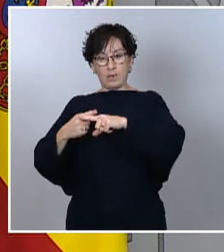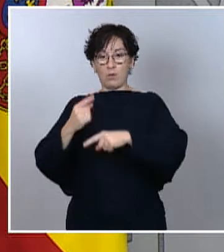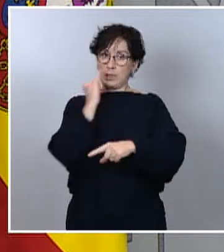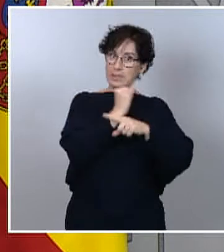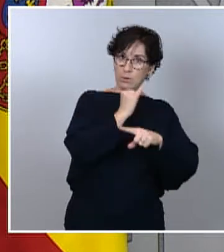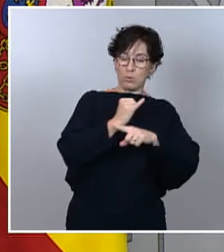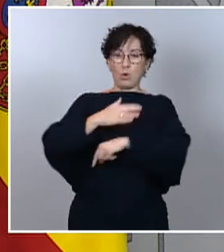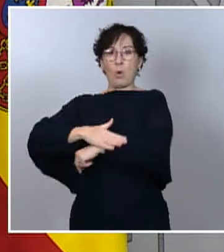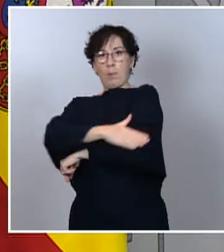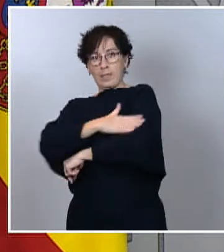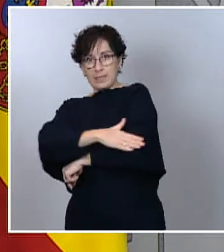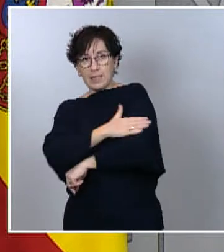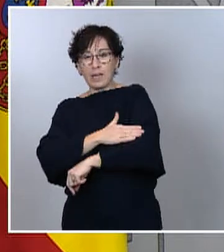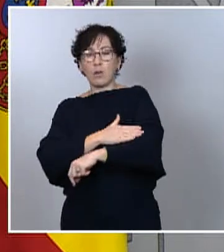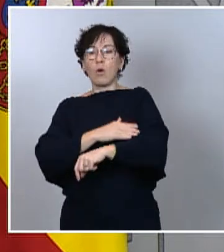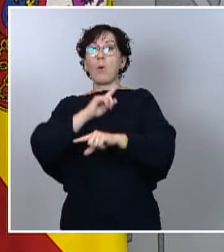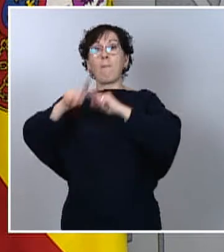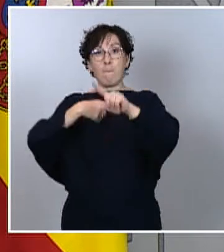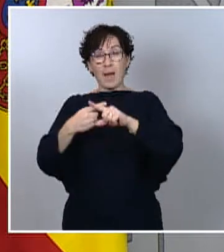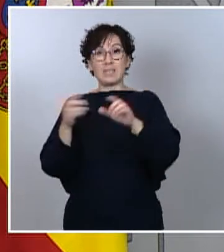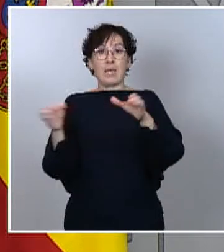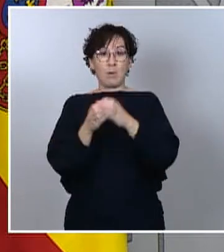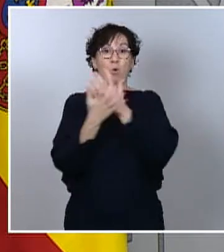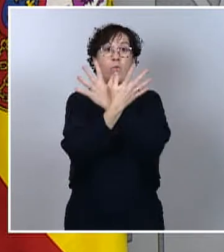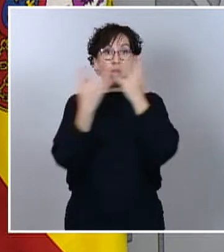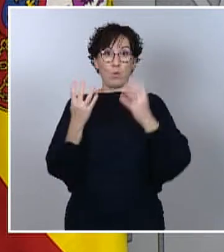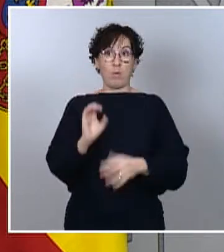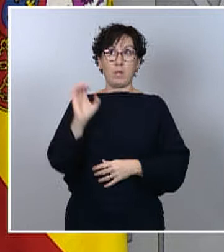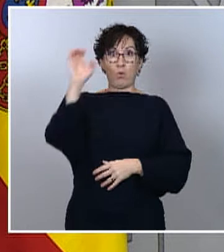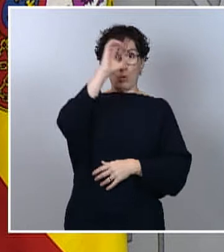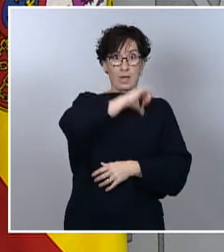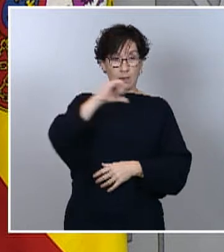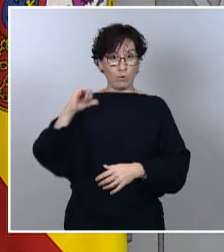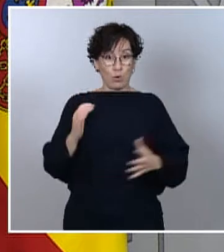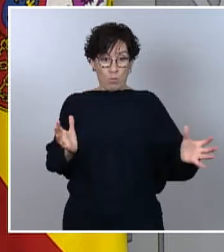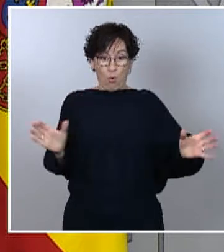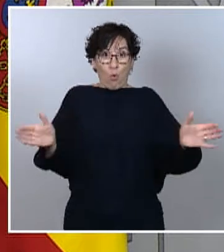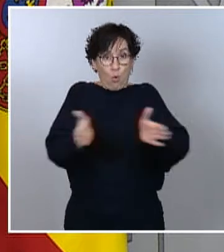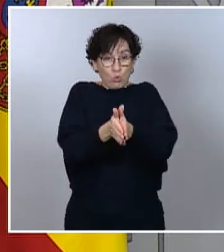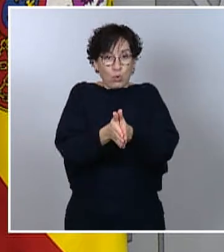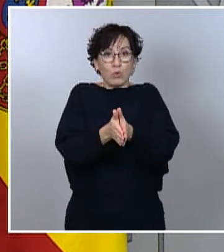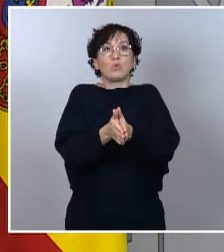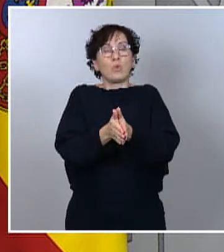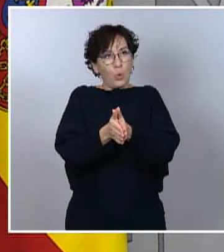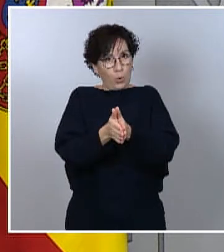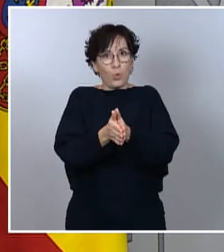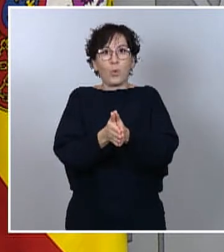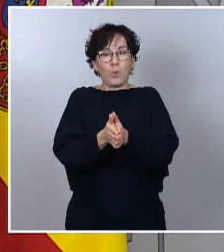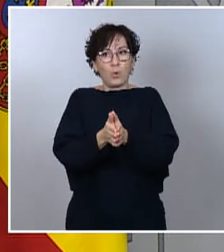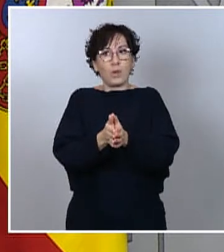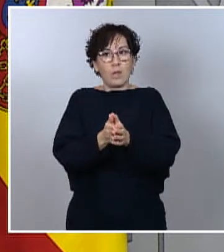de las 19 comunidades y ciudades autónomas ha creado un ámbito de enorme riqueza